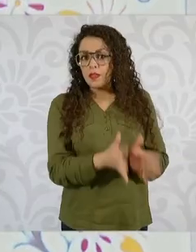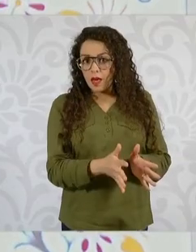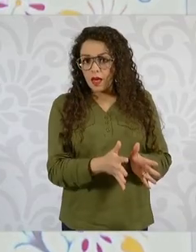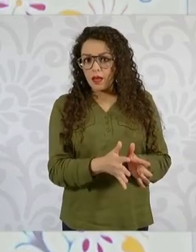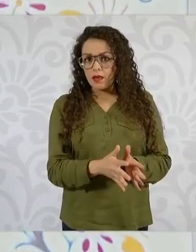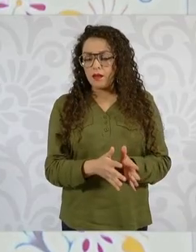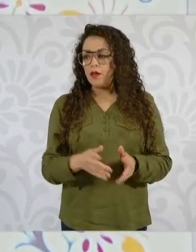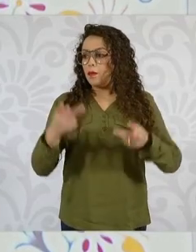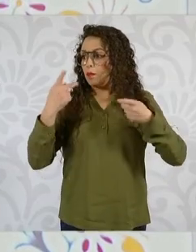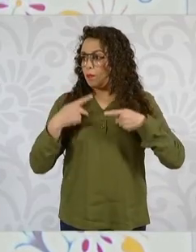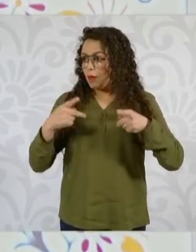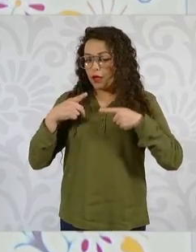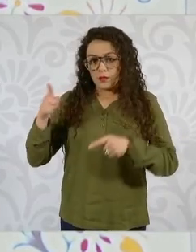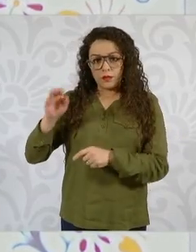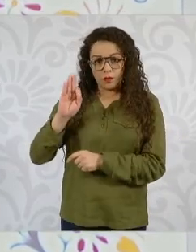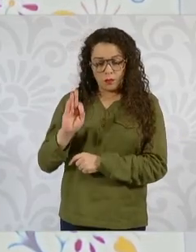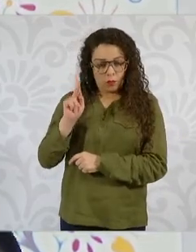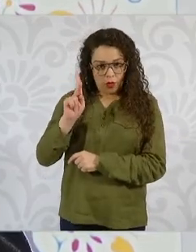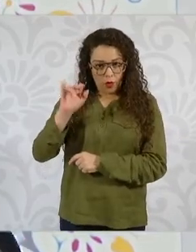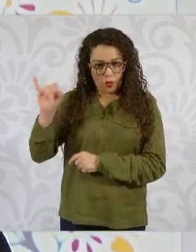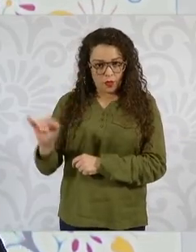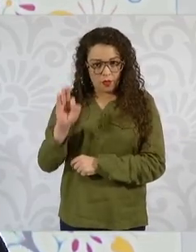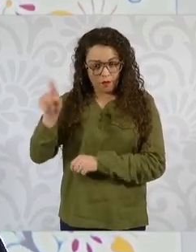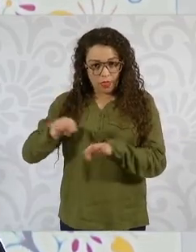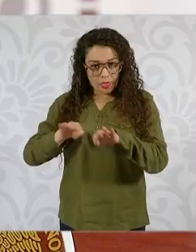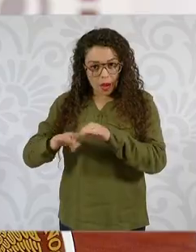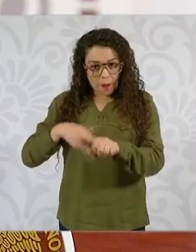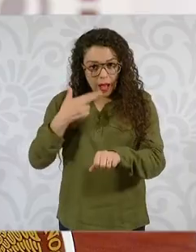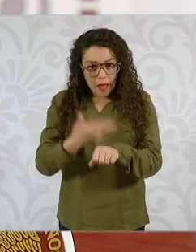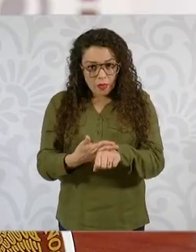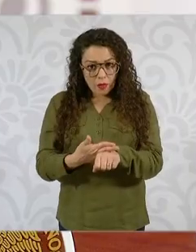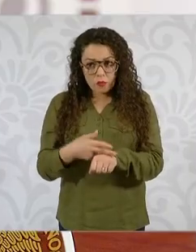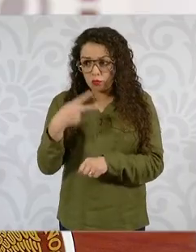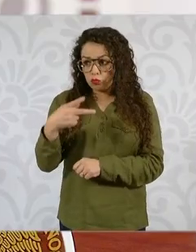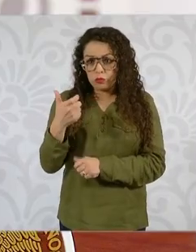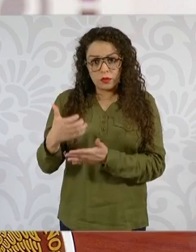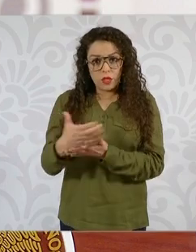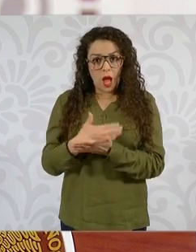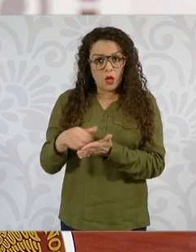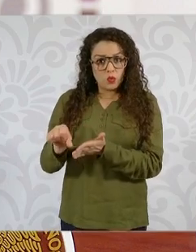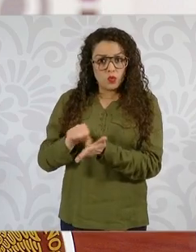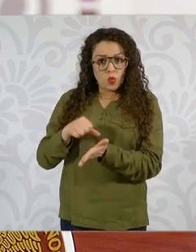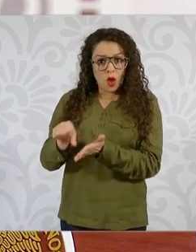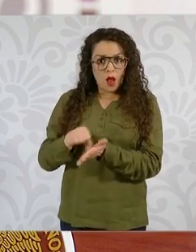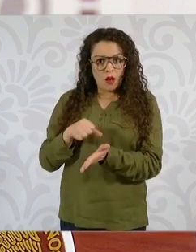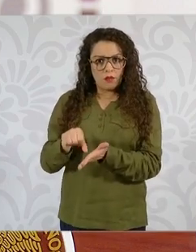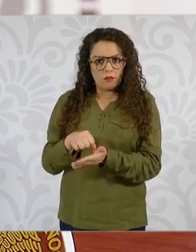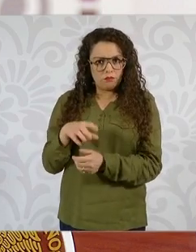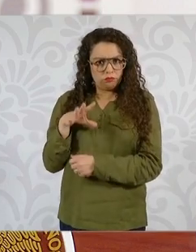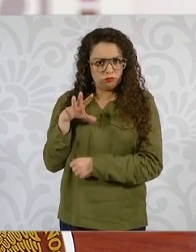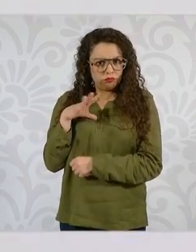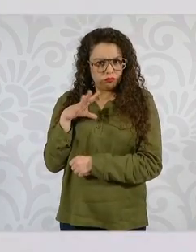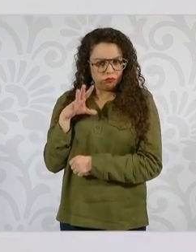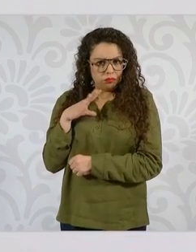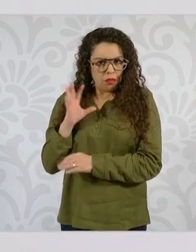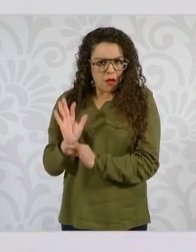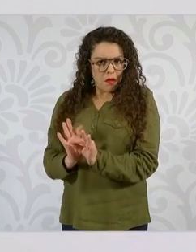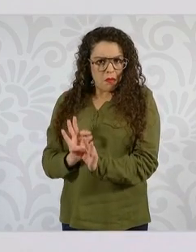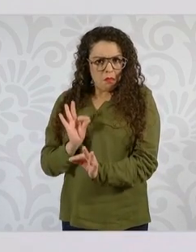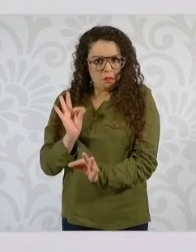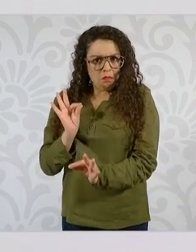del Poder Judicial tiene su salario su ingreso vamos a ponerlo así